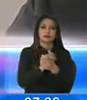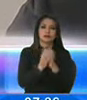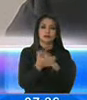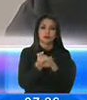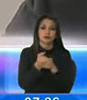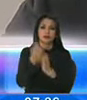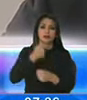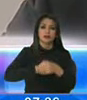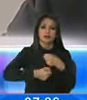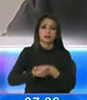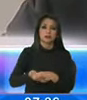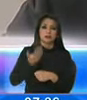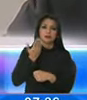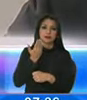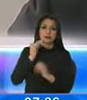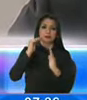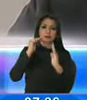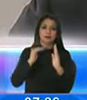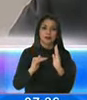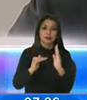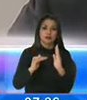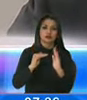año anterior, que fue de menos